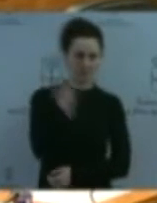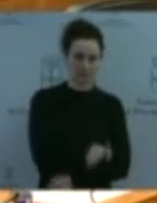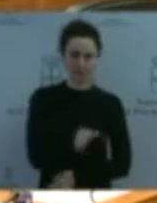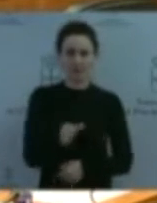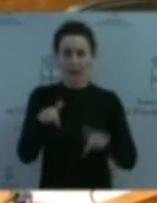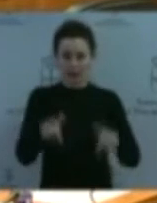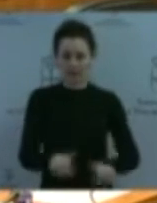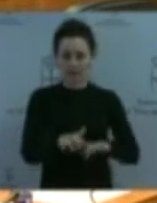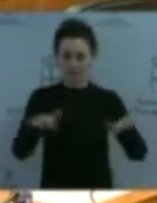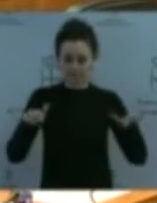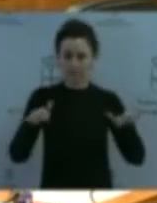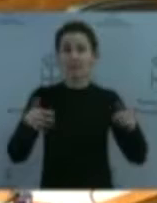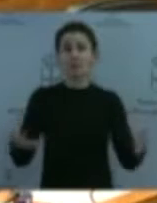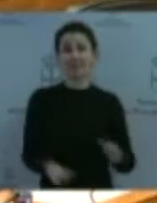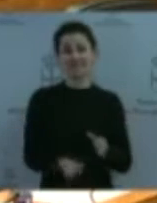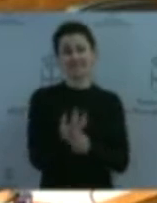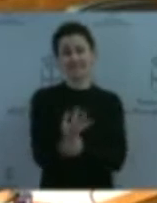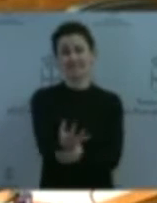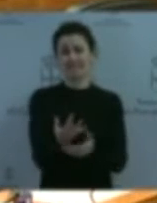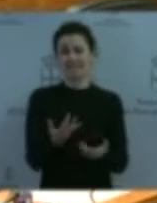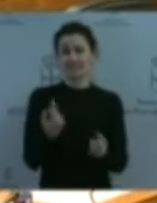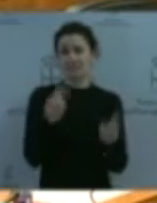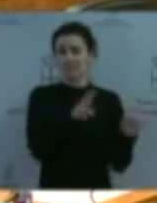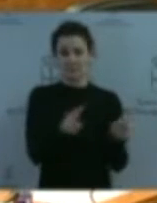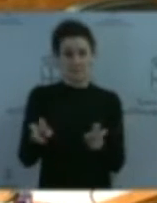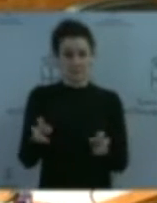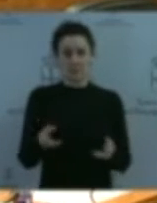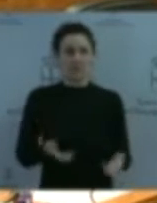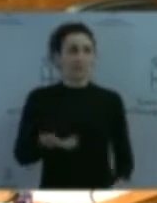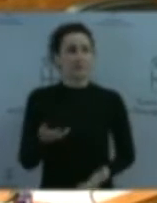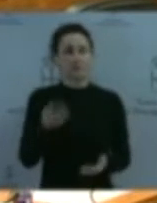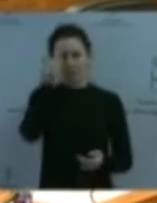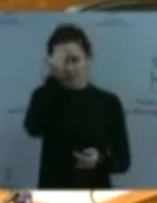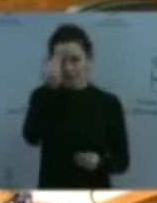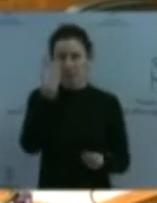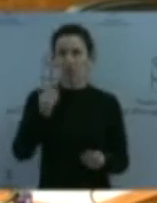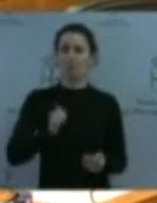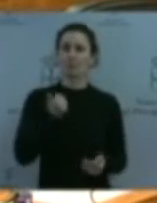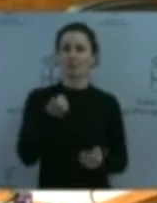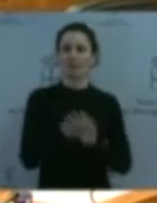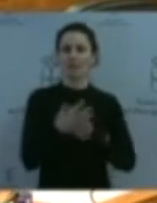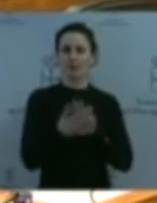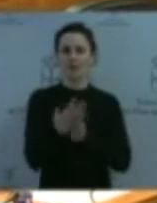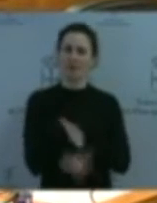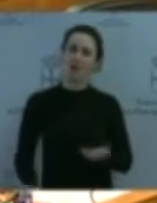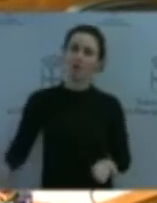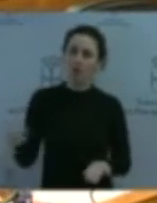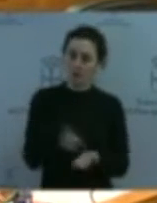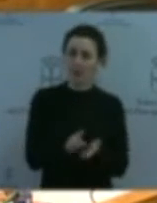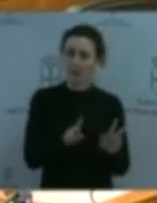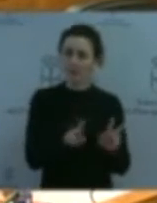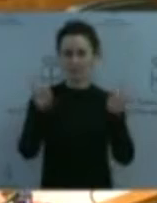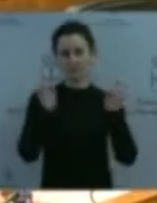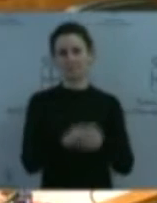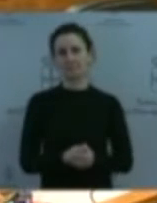nuevos acontecimientos. Bueno, celebro que por lo menos tengamos la oportunidad de hablar de nuevo de este asunto aquí, a la vista de que el Ministerio de